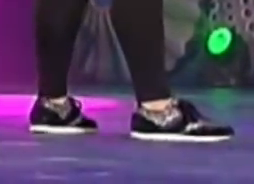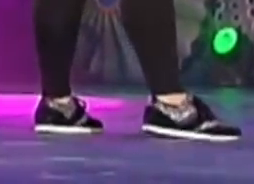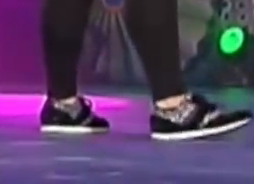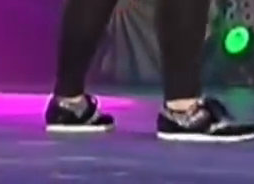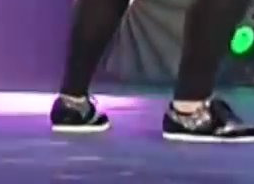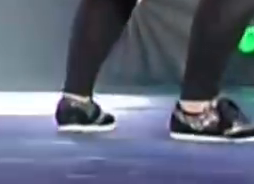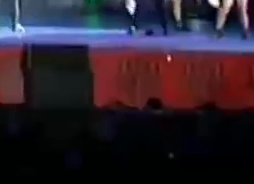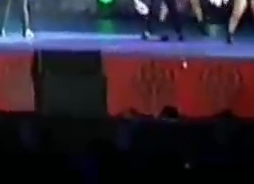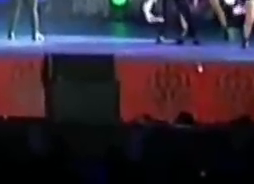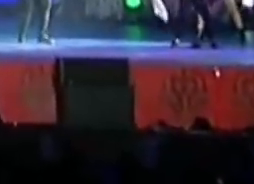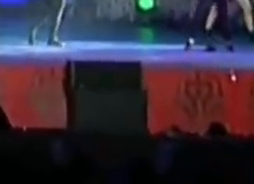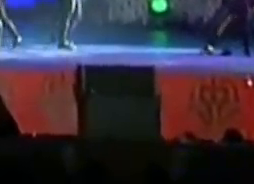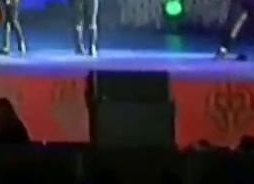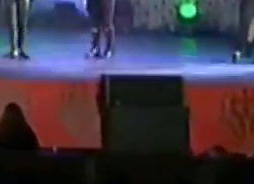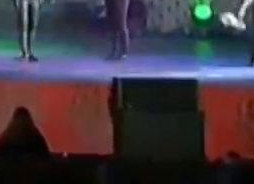amiga.